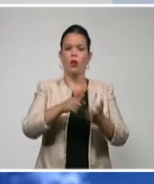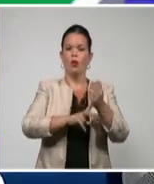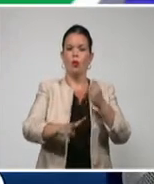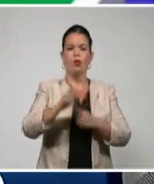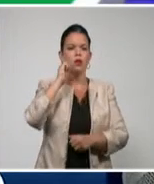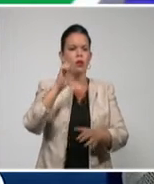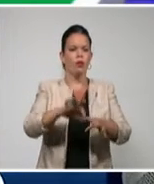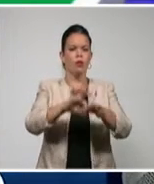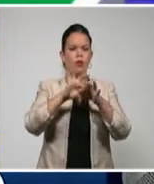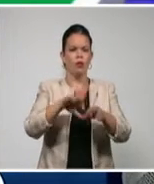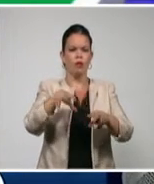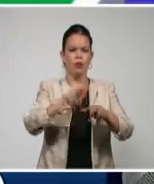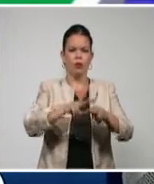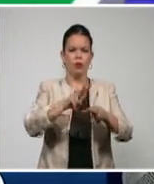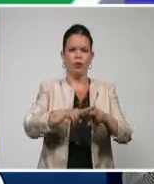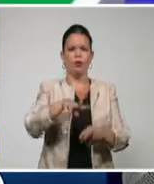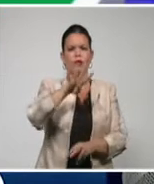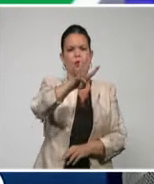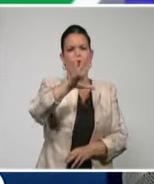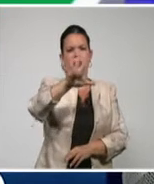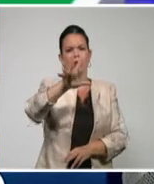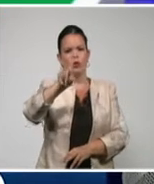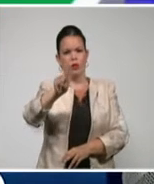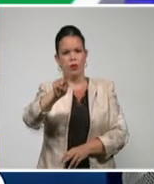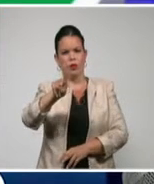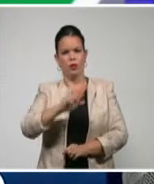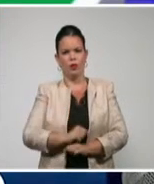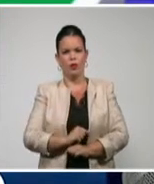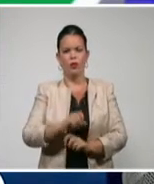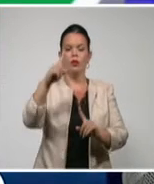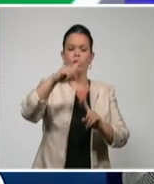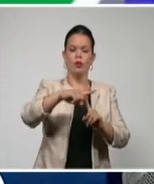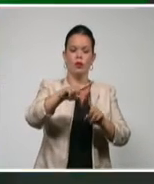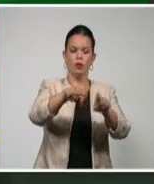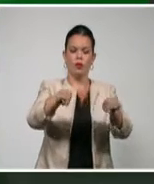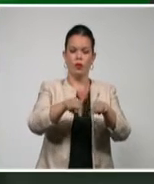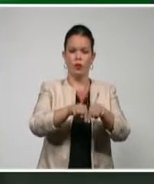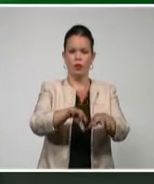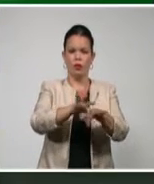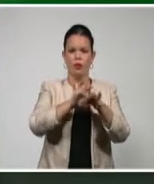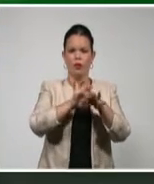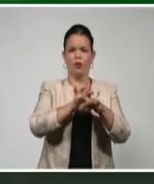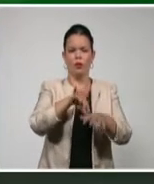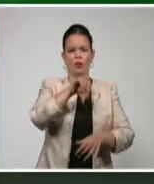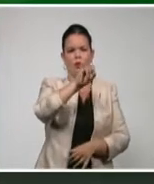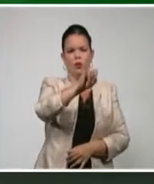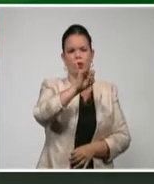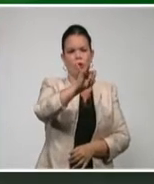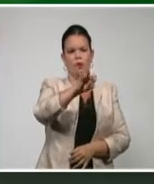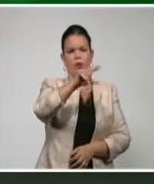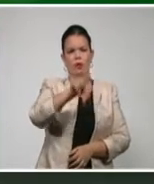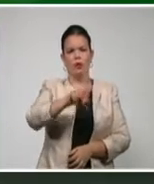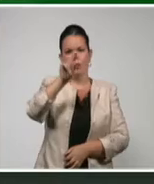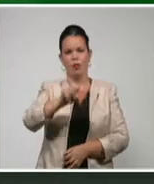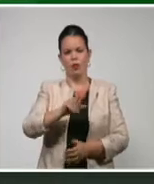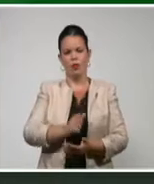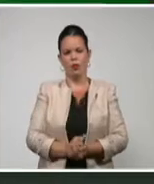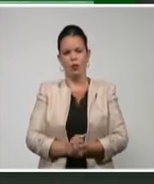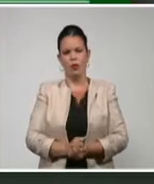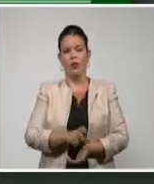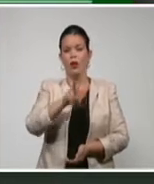con 451 casos. En las terapias intensivas del país se encuentran 67 pacientes, de ellos 27 en